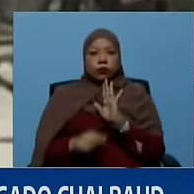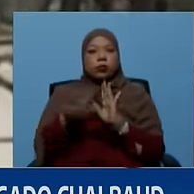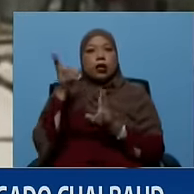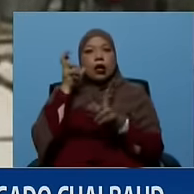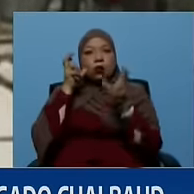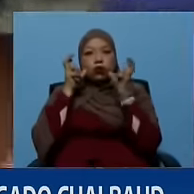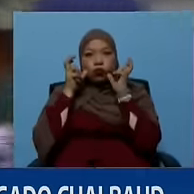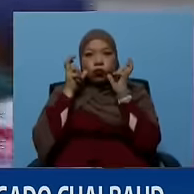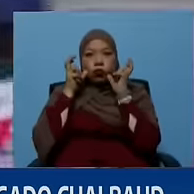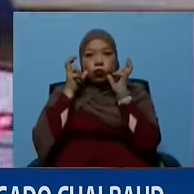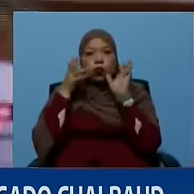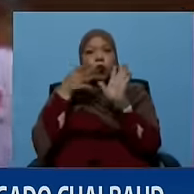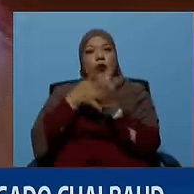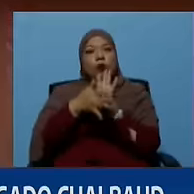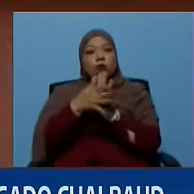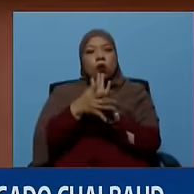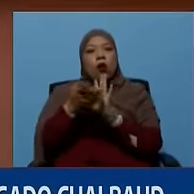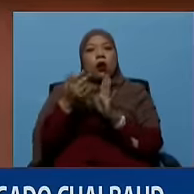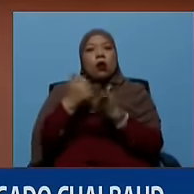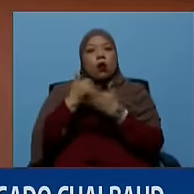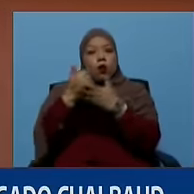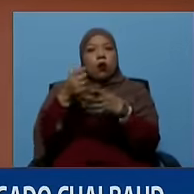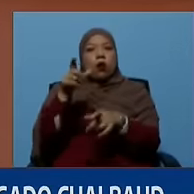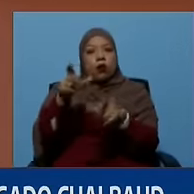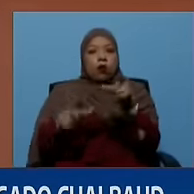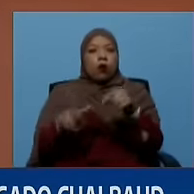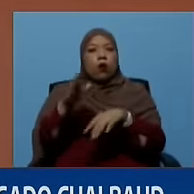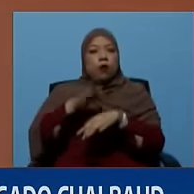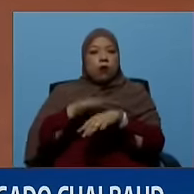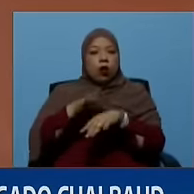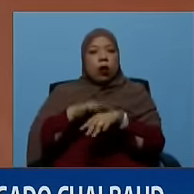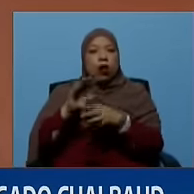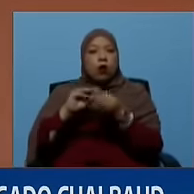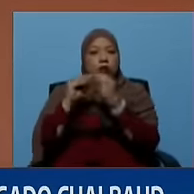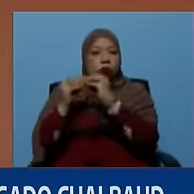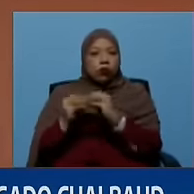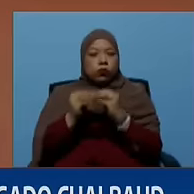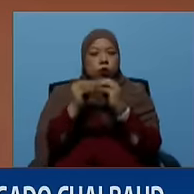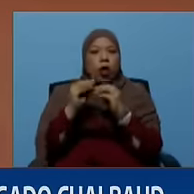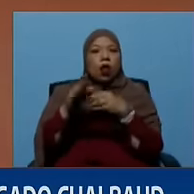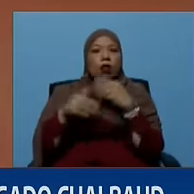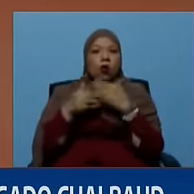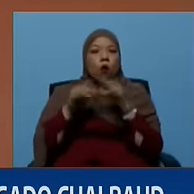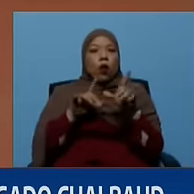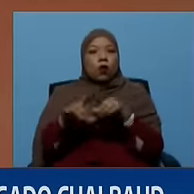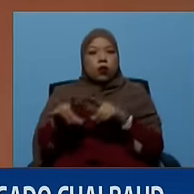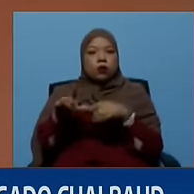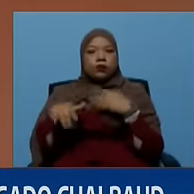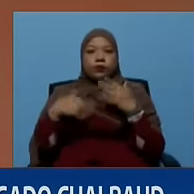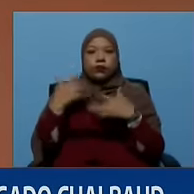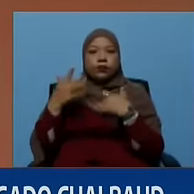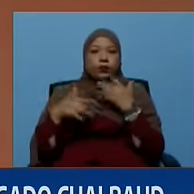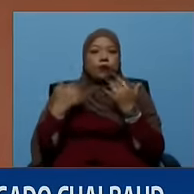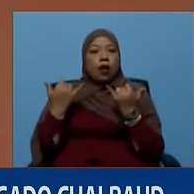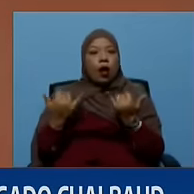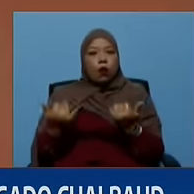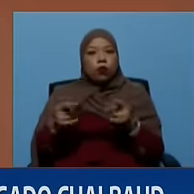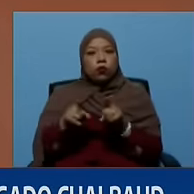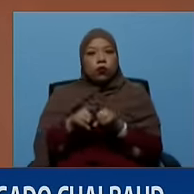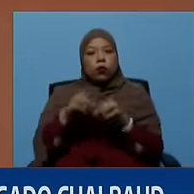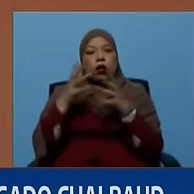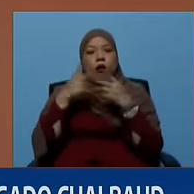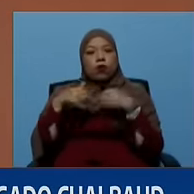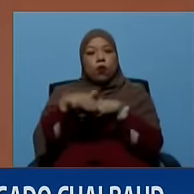escuchó cuando me le acerqué para pedir por la reparación de nuestra institución actualmente al